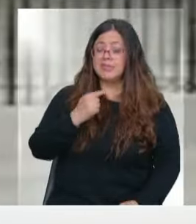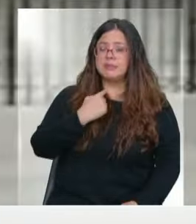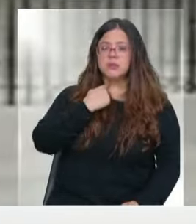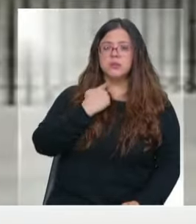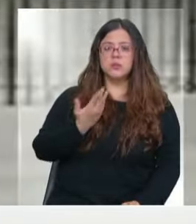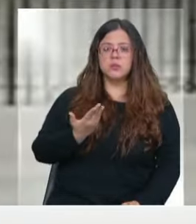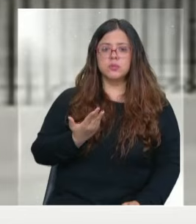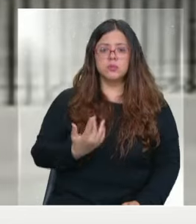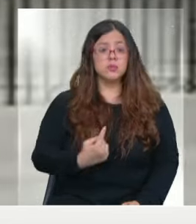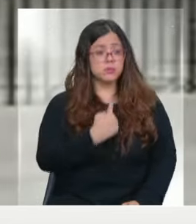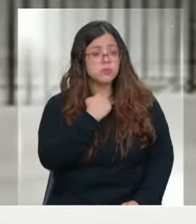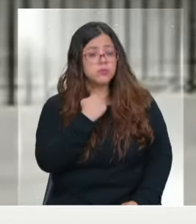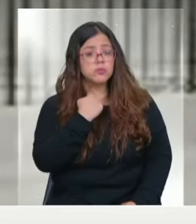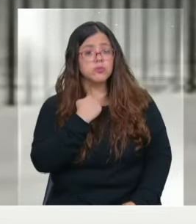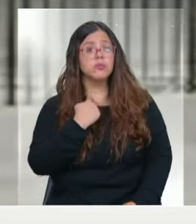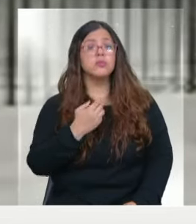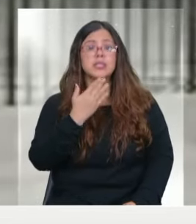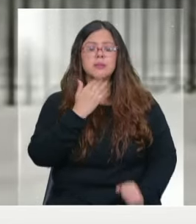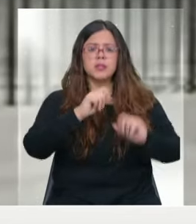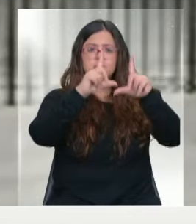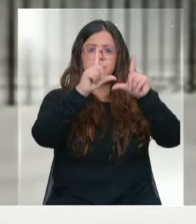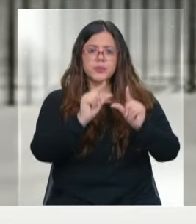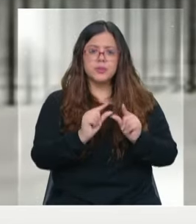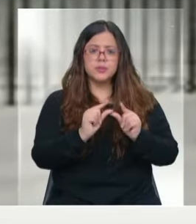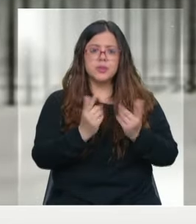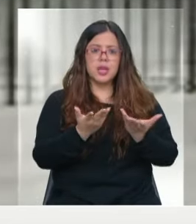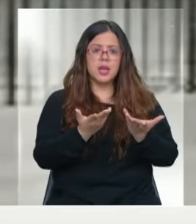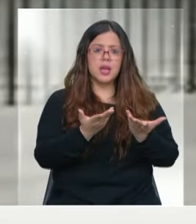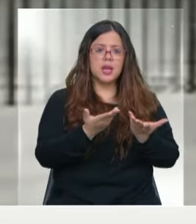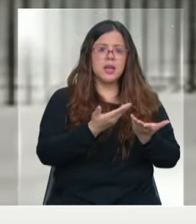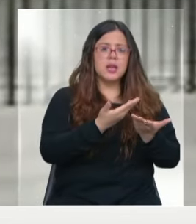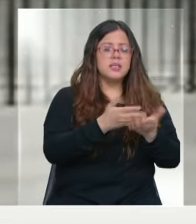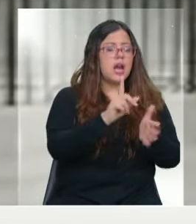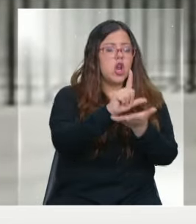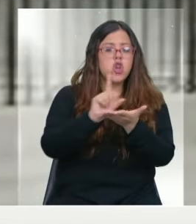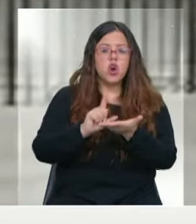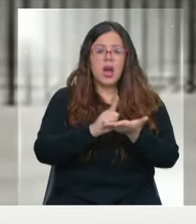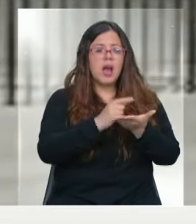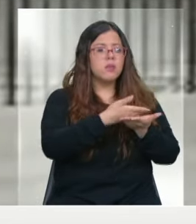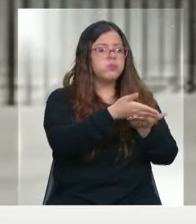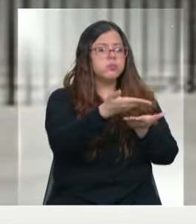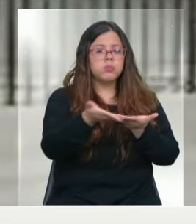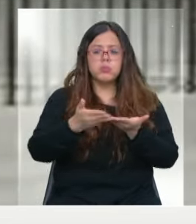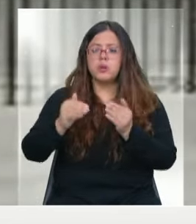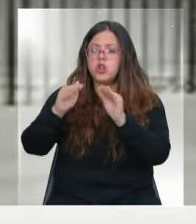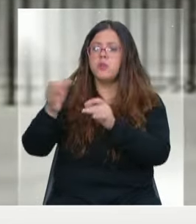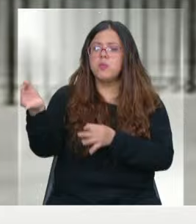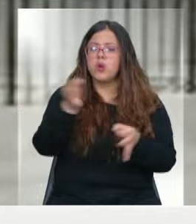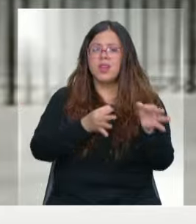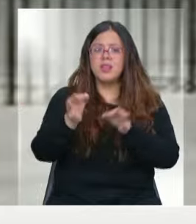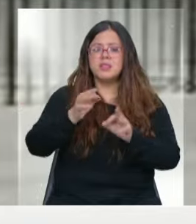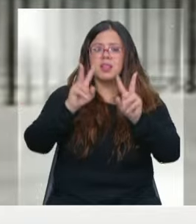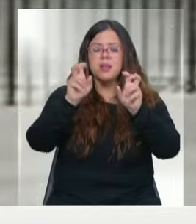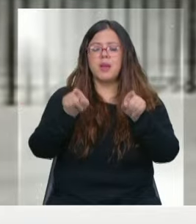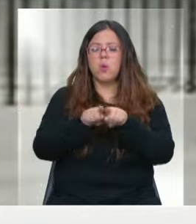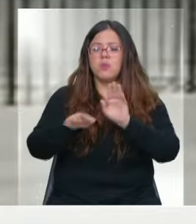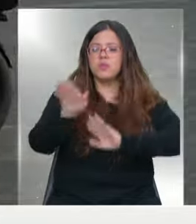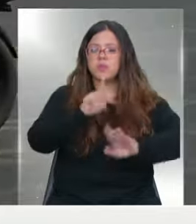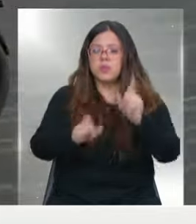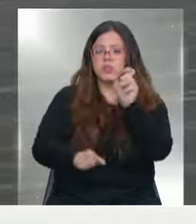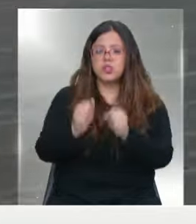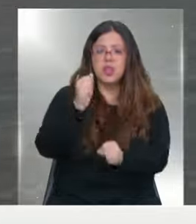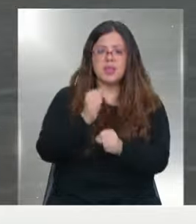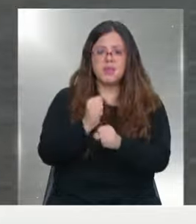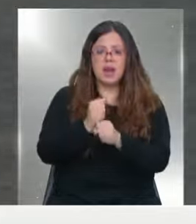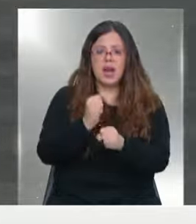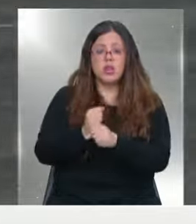afectados. Afectación que incluso ha disminuido el reparto en algunos locales, según indican los propios dueños, como forma de resguardo a sus